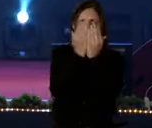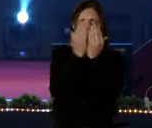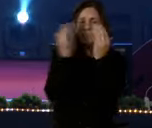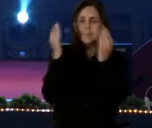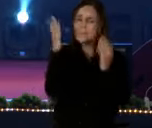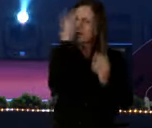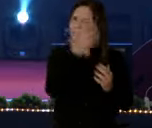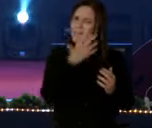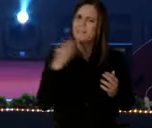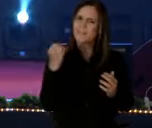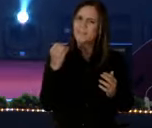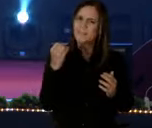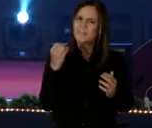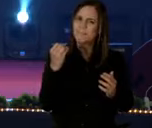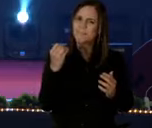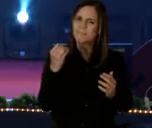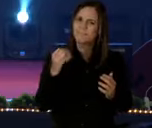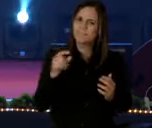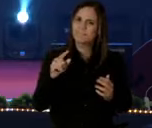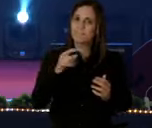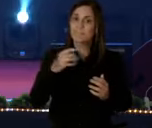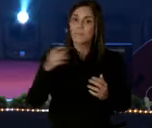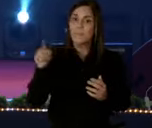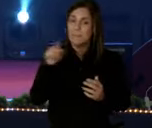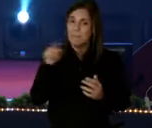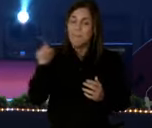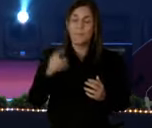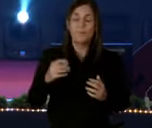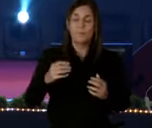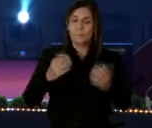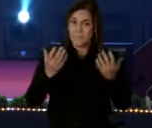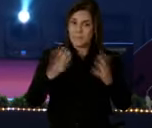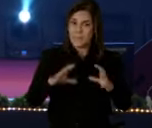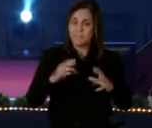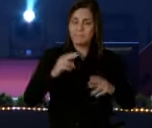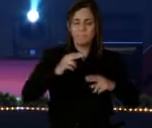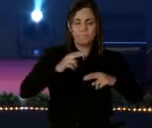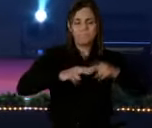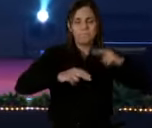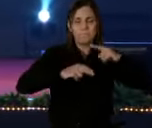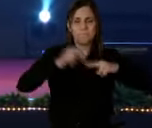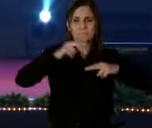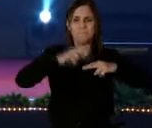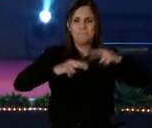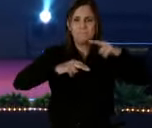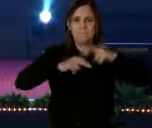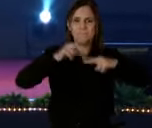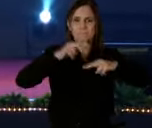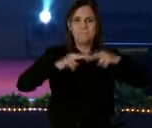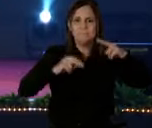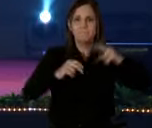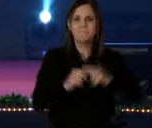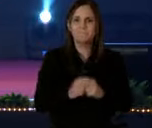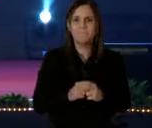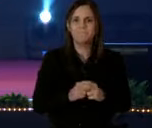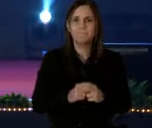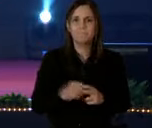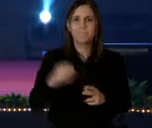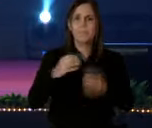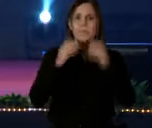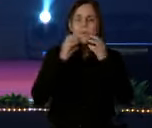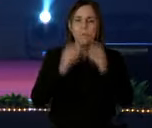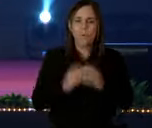y ellos ya comenzaron a construir, le dieron el permiso para para seguir edificando. Ya está toda la